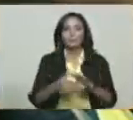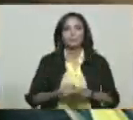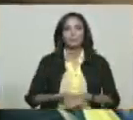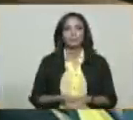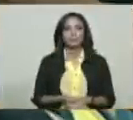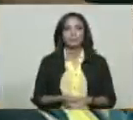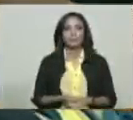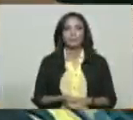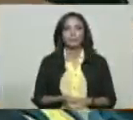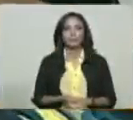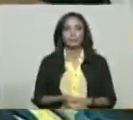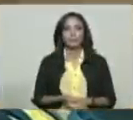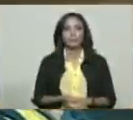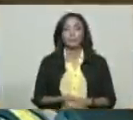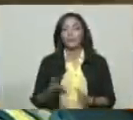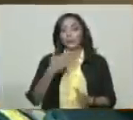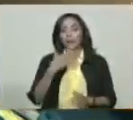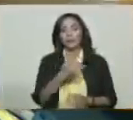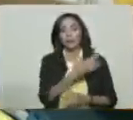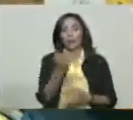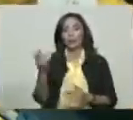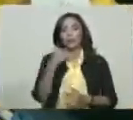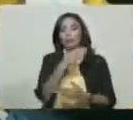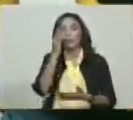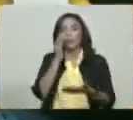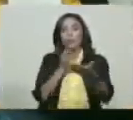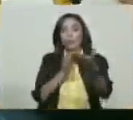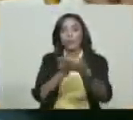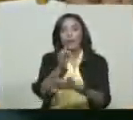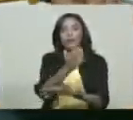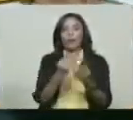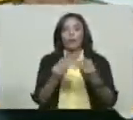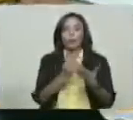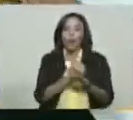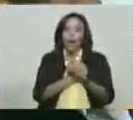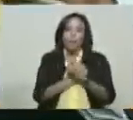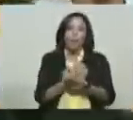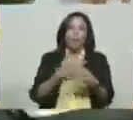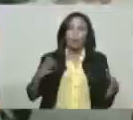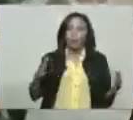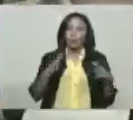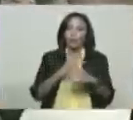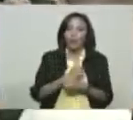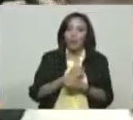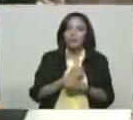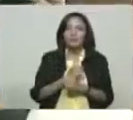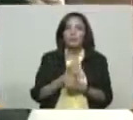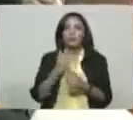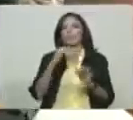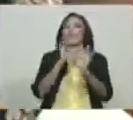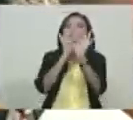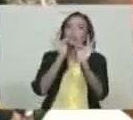Y les agradezco la lealtad absoluta, amorosa, apasionada.